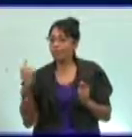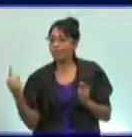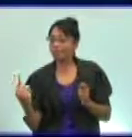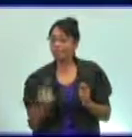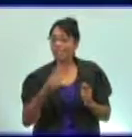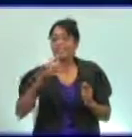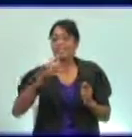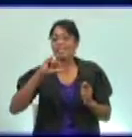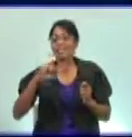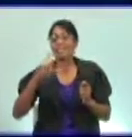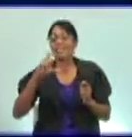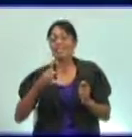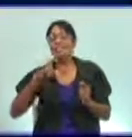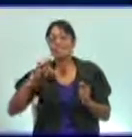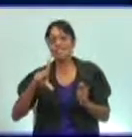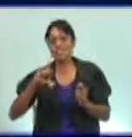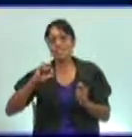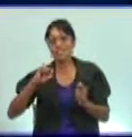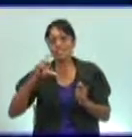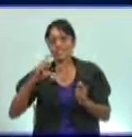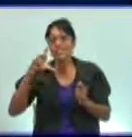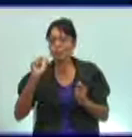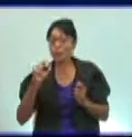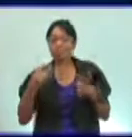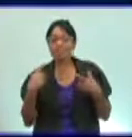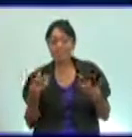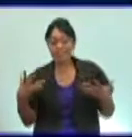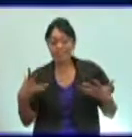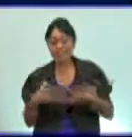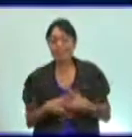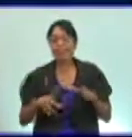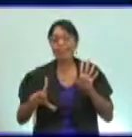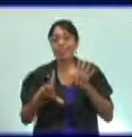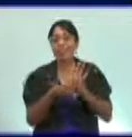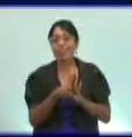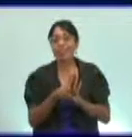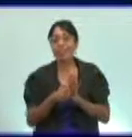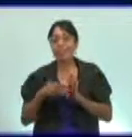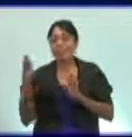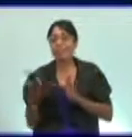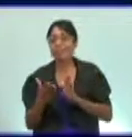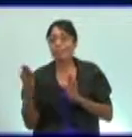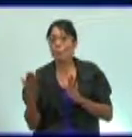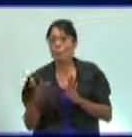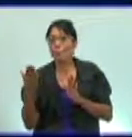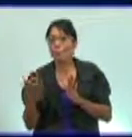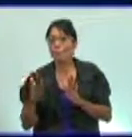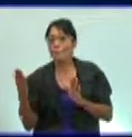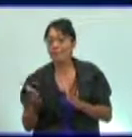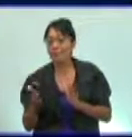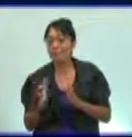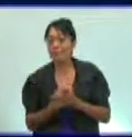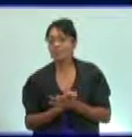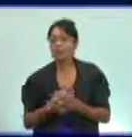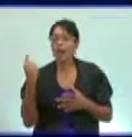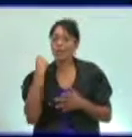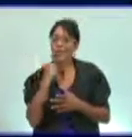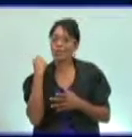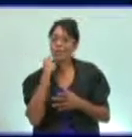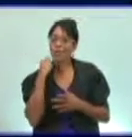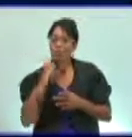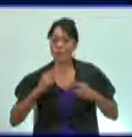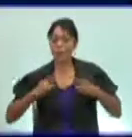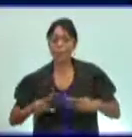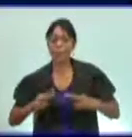cíclico está relacionado con la ley del ritmo. Quiere decir que anualmente esta temporada ciclónica se va a repetir en este